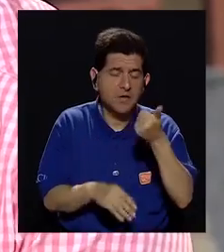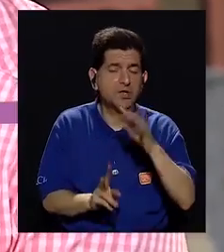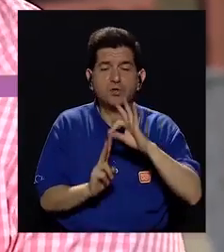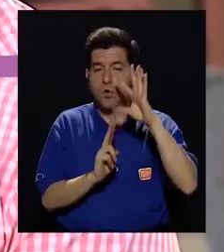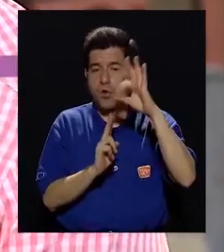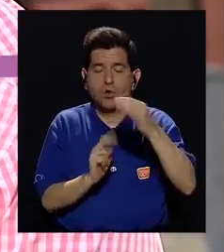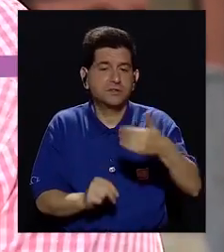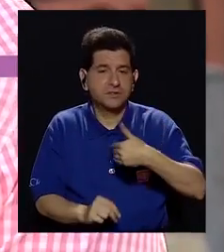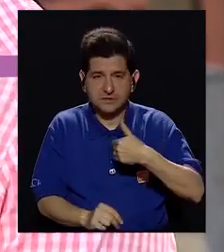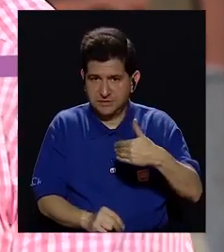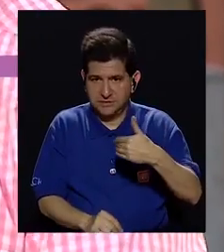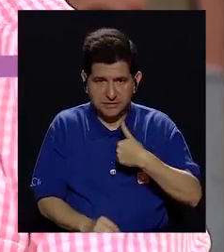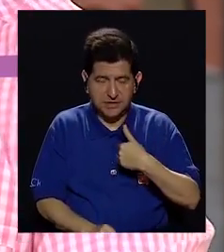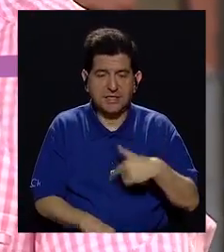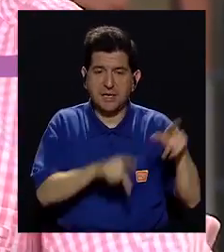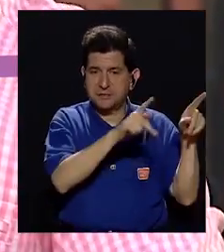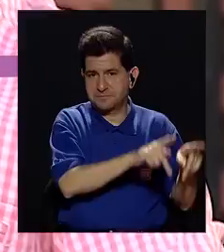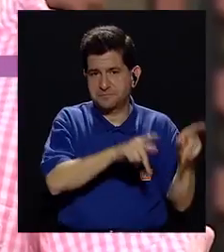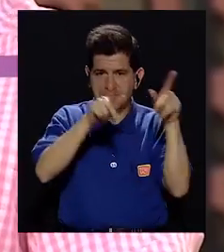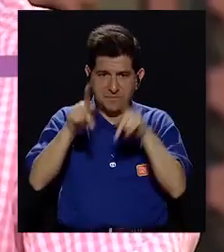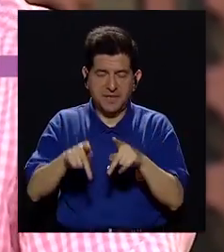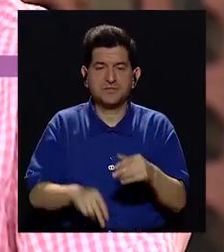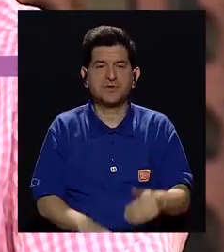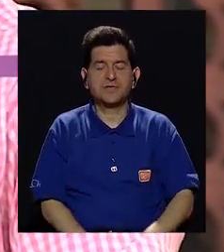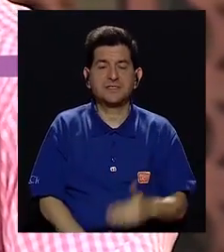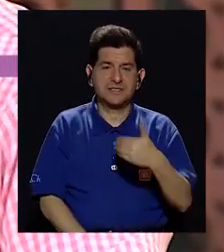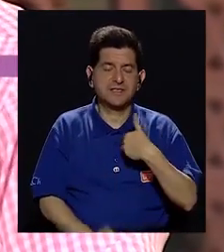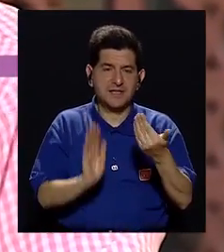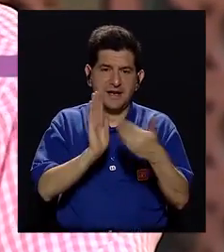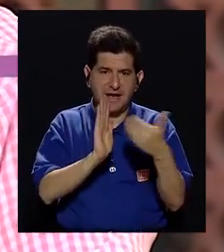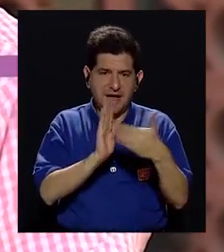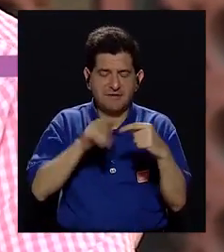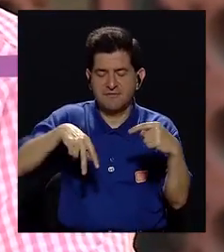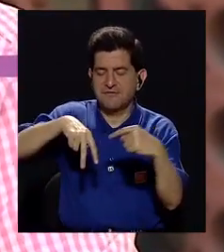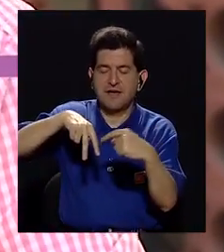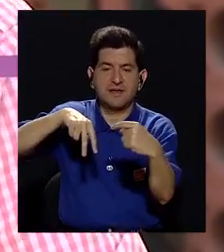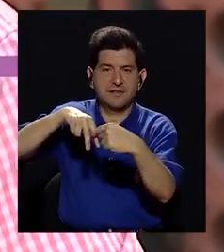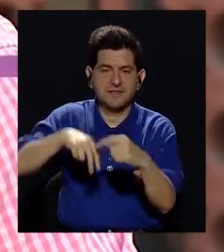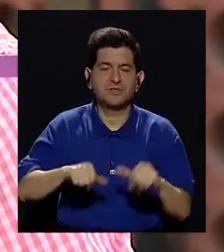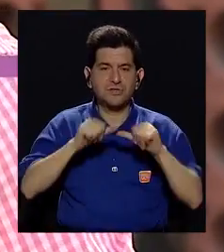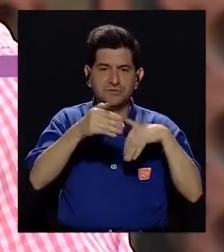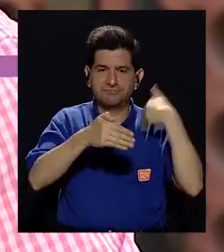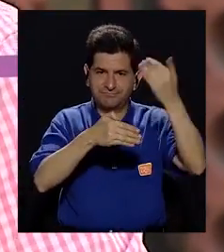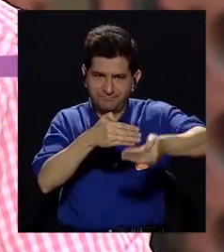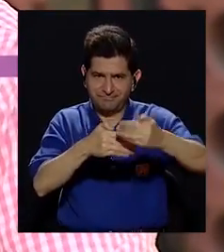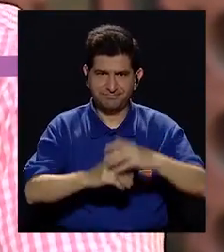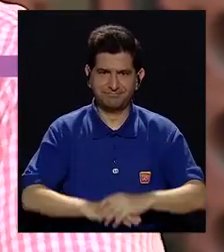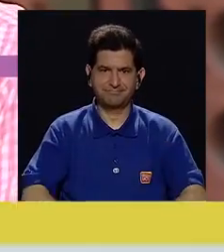tratamientos y otras opciones que tienen para las personas que sufren de desgaste en las rodillas. Ya